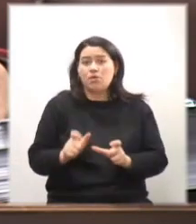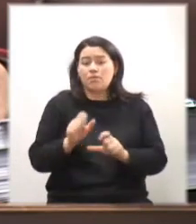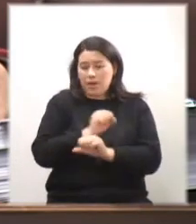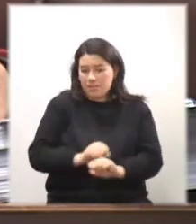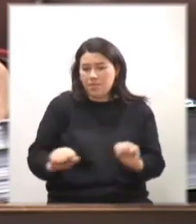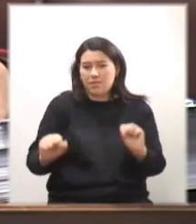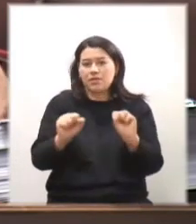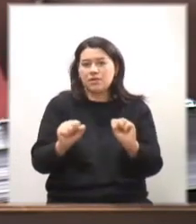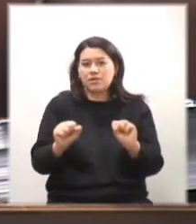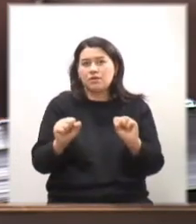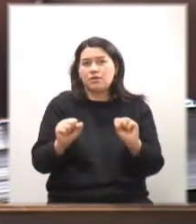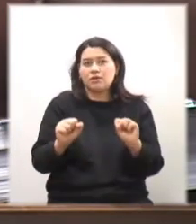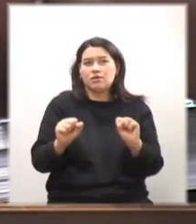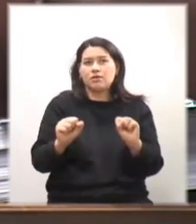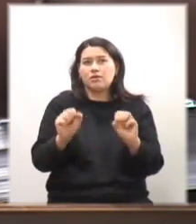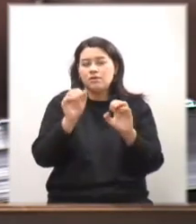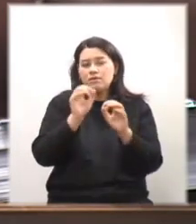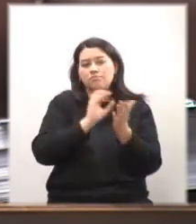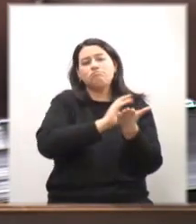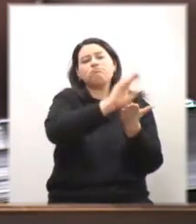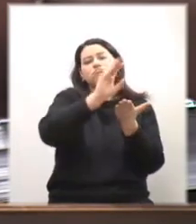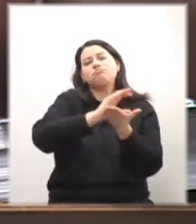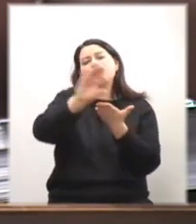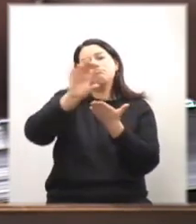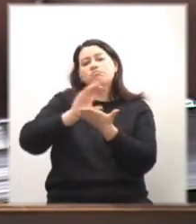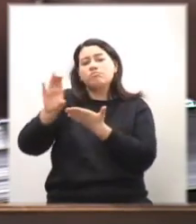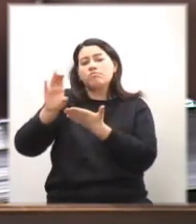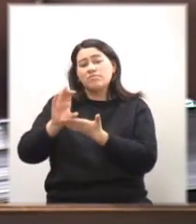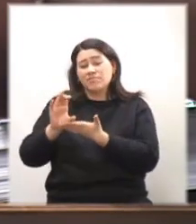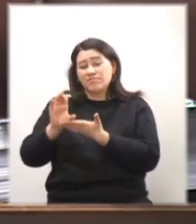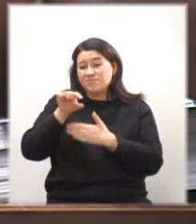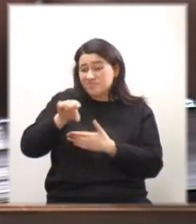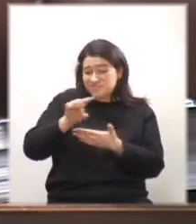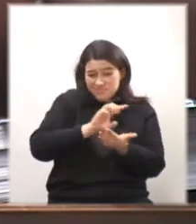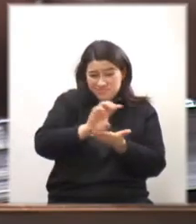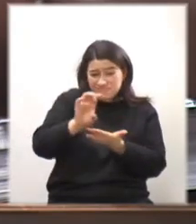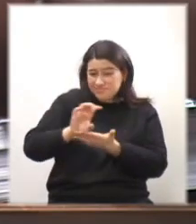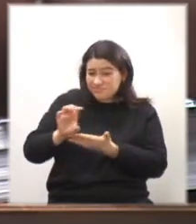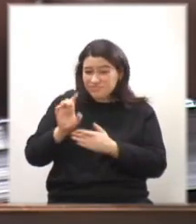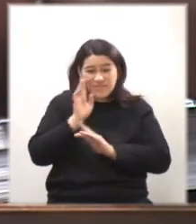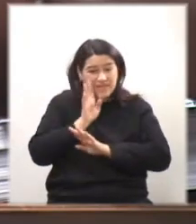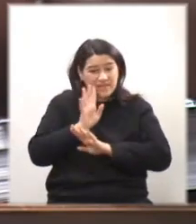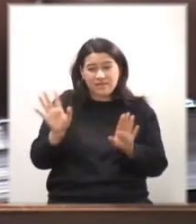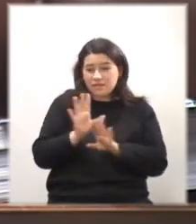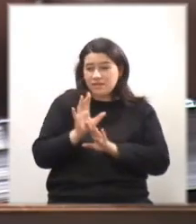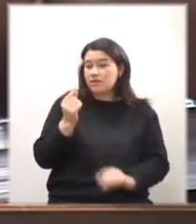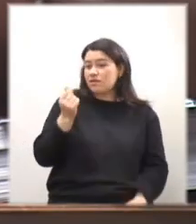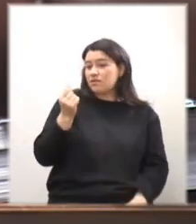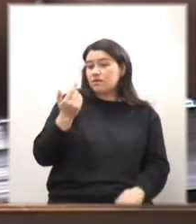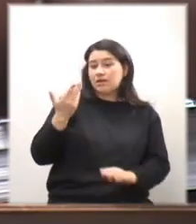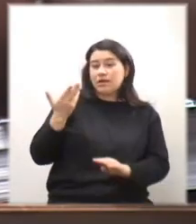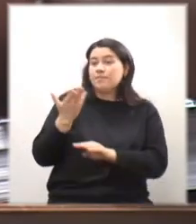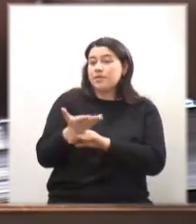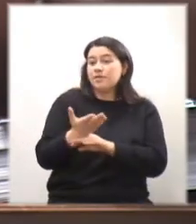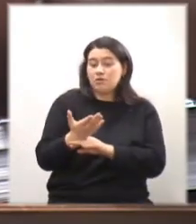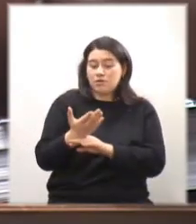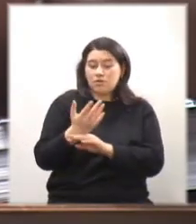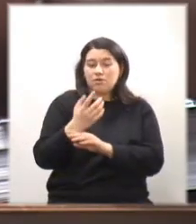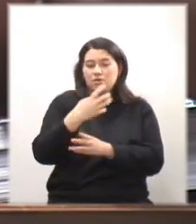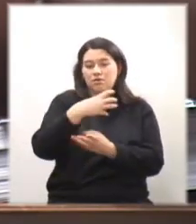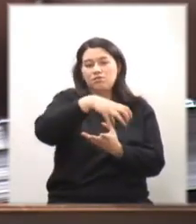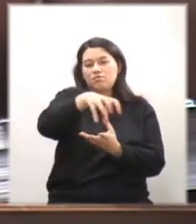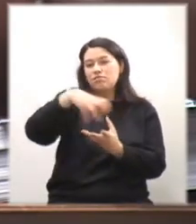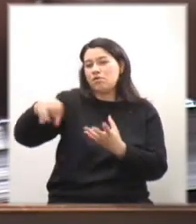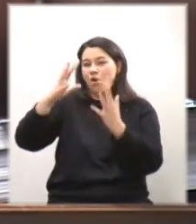ser parte del circo de reasignaciones y que lejos están de los montos solicitados por los